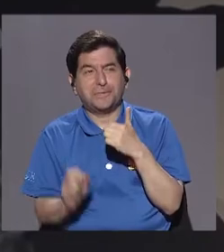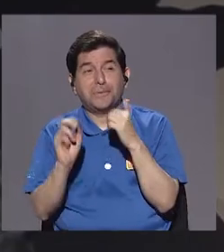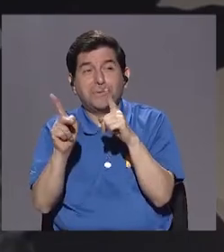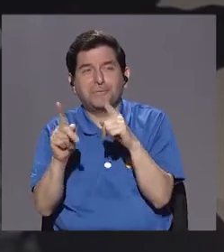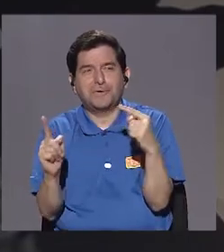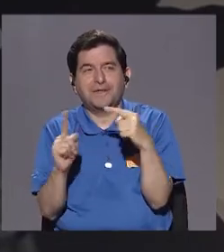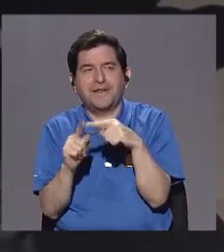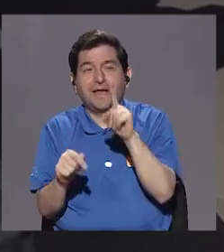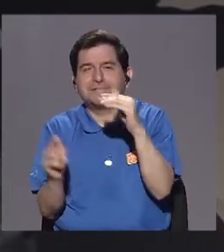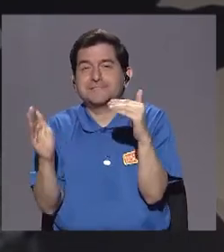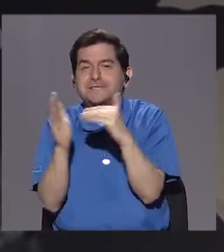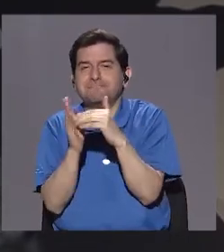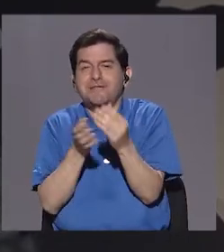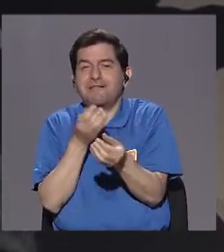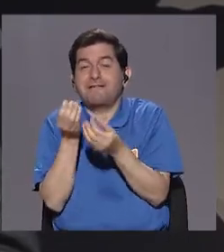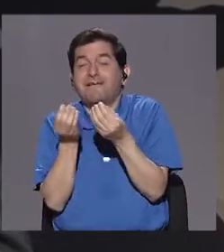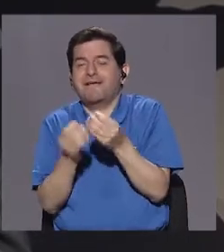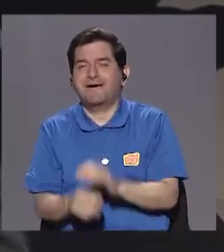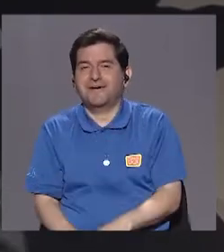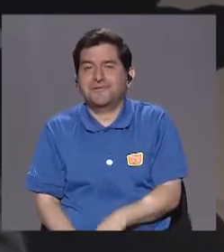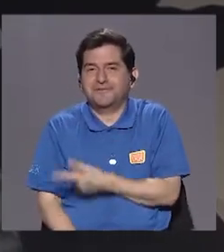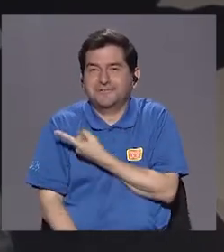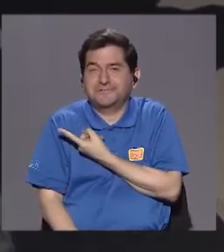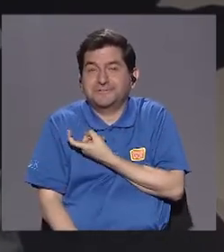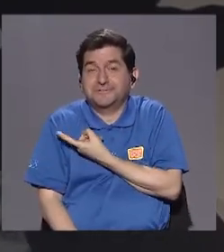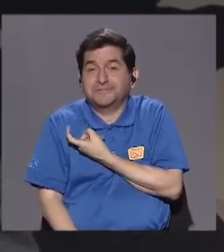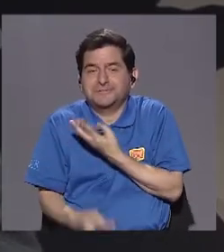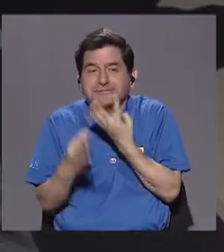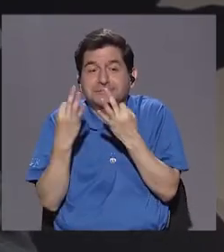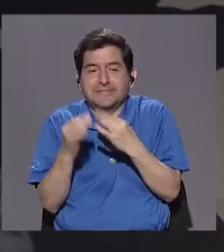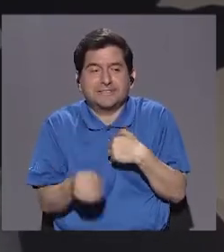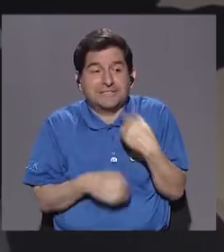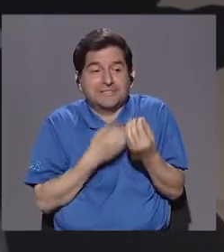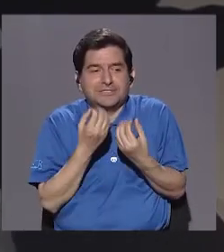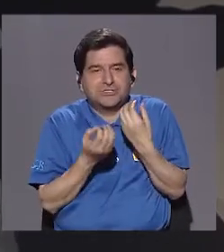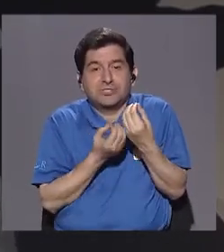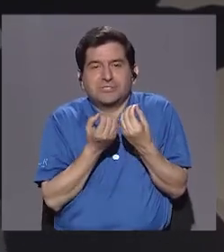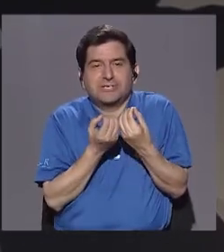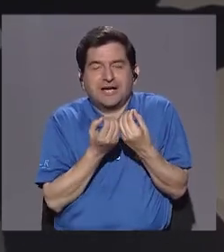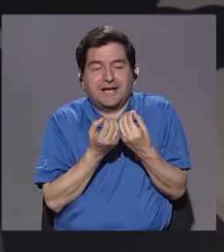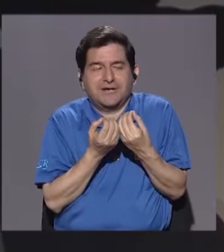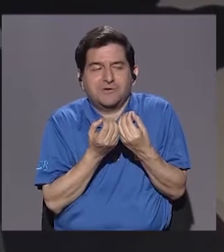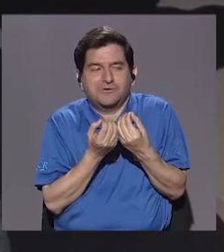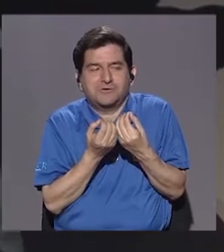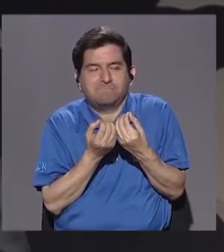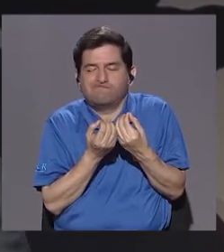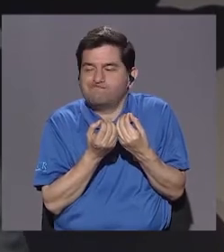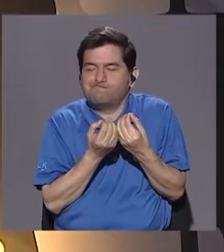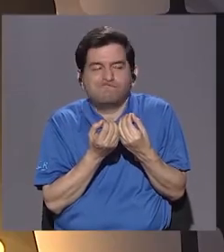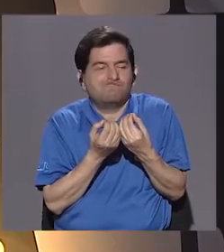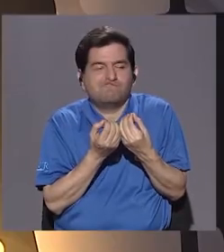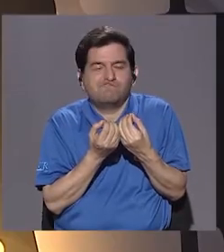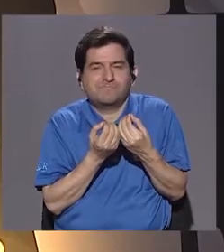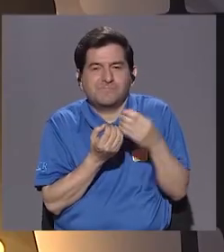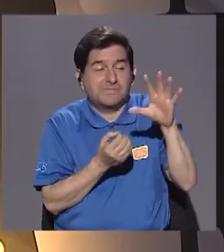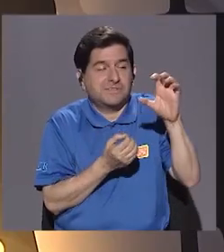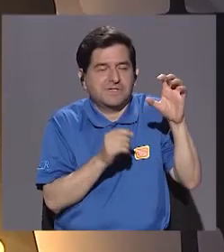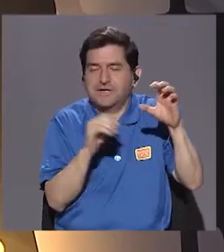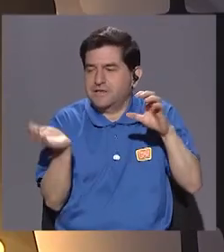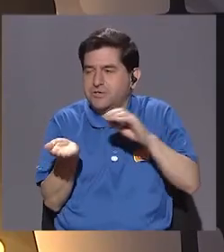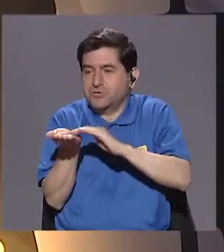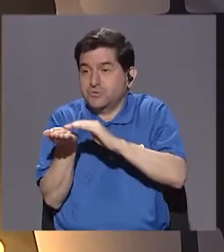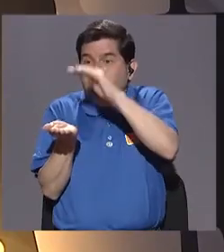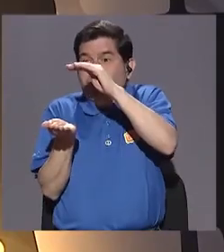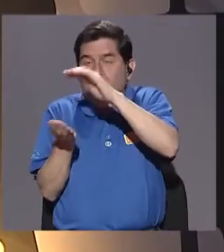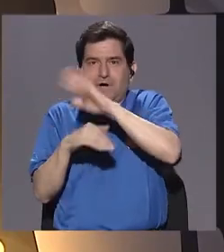de hasta mil que hago entonces esa tentación de tratar de ver cómo hago para para poder llegar claro lo más posible a